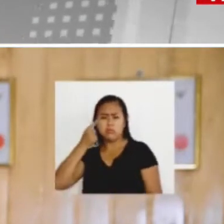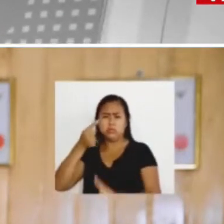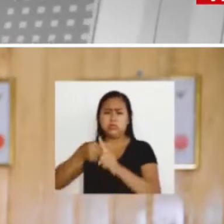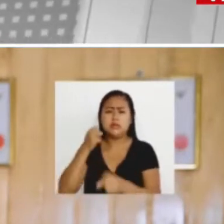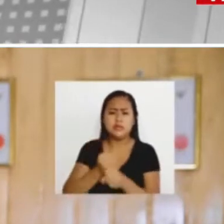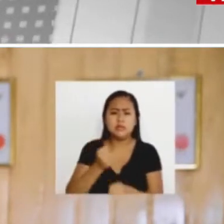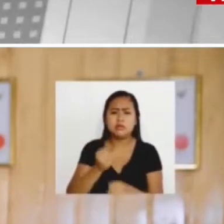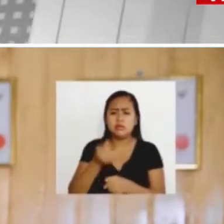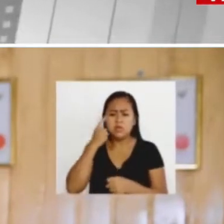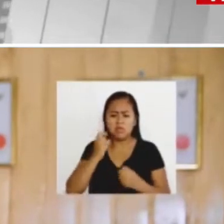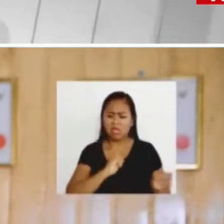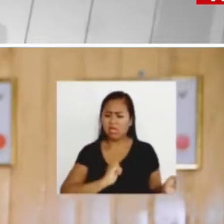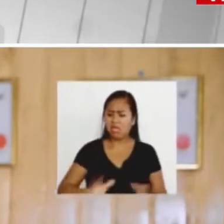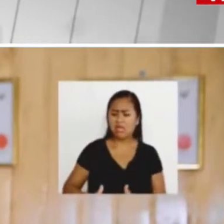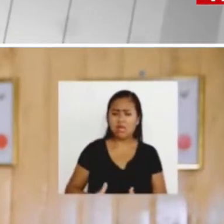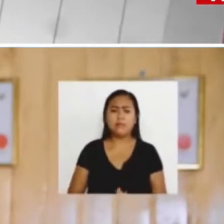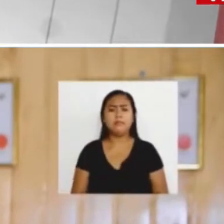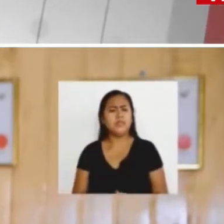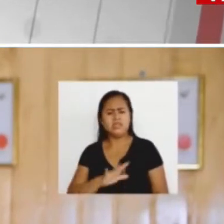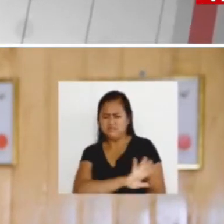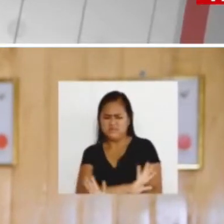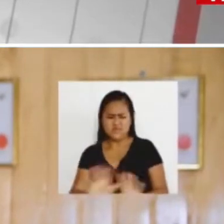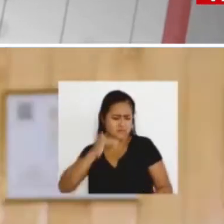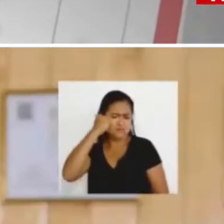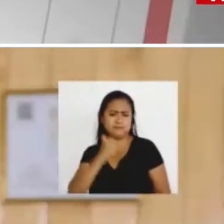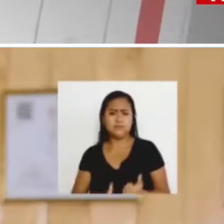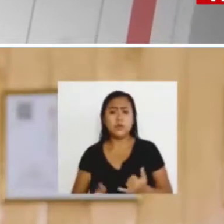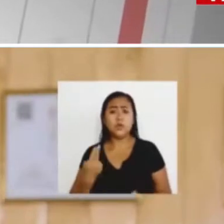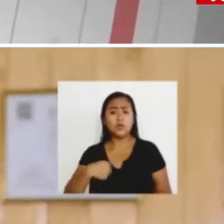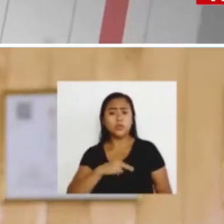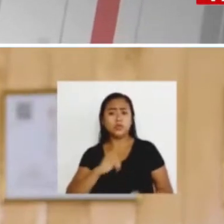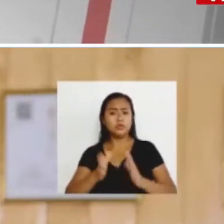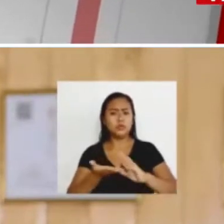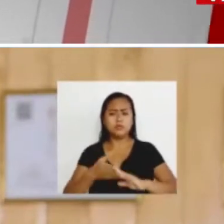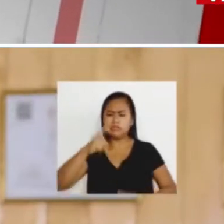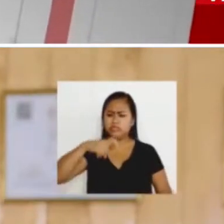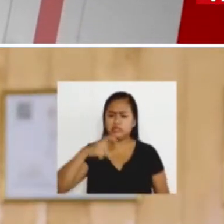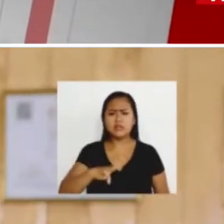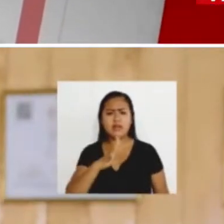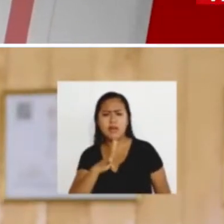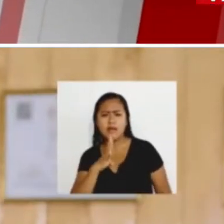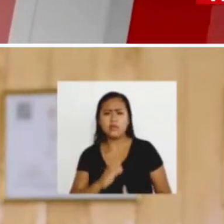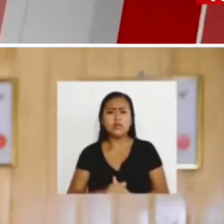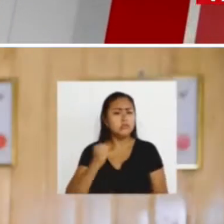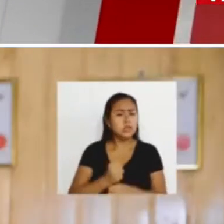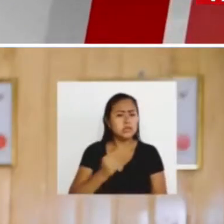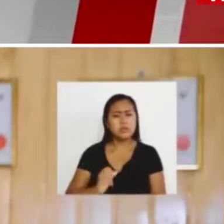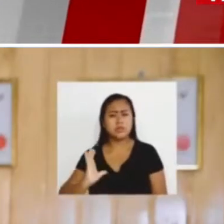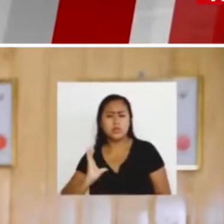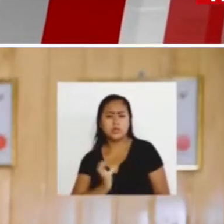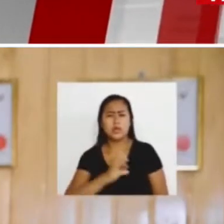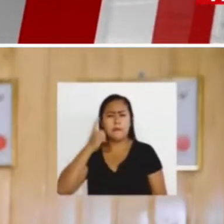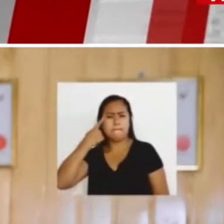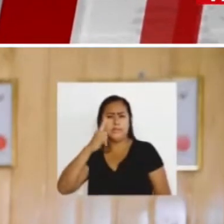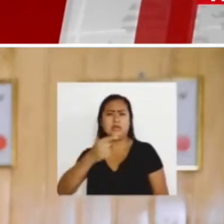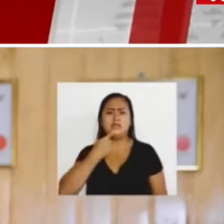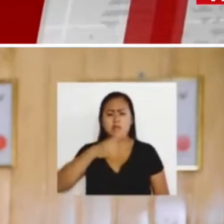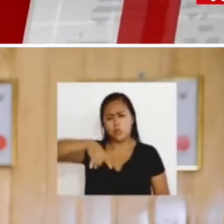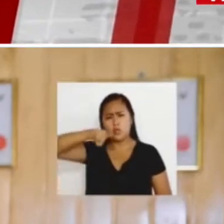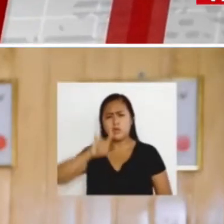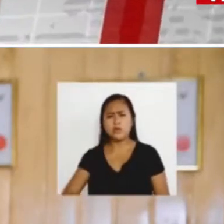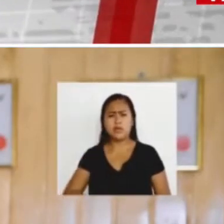de que nosotros promovemos invasiones. No es así. Mira, quien se mete a un terreno que legalmente le pertenece,